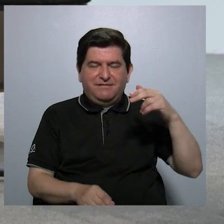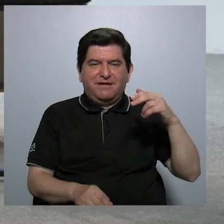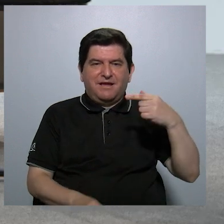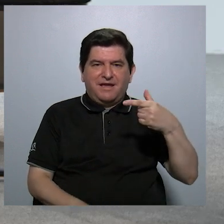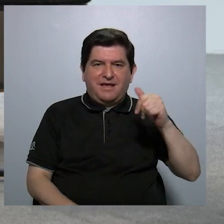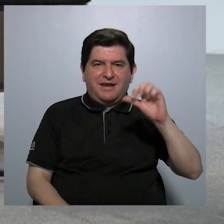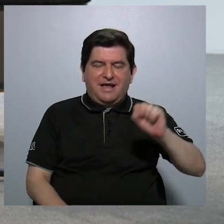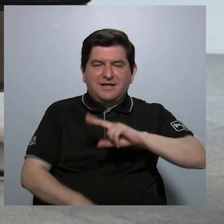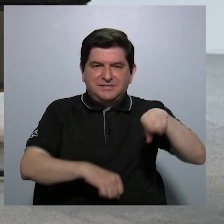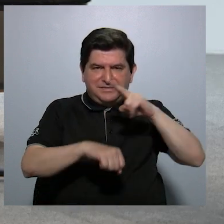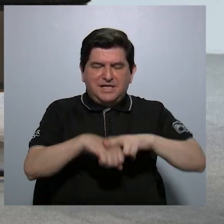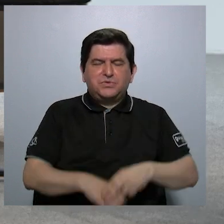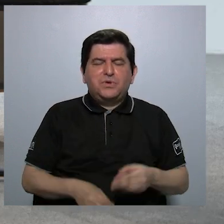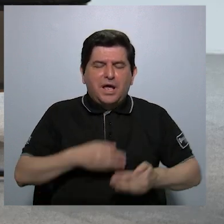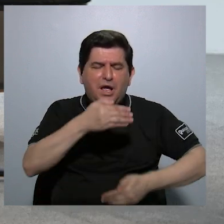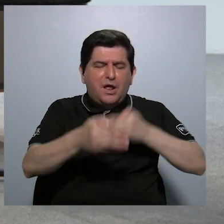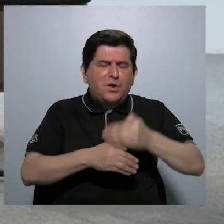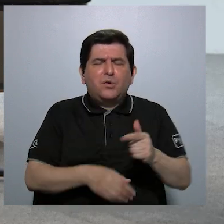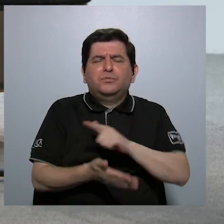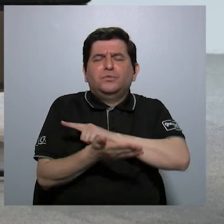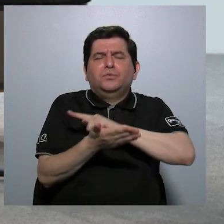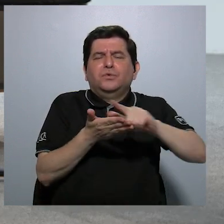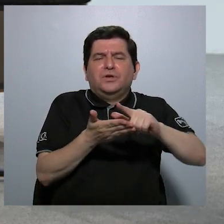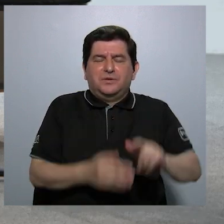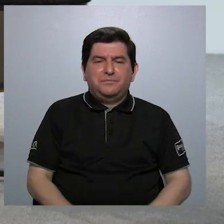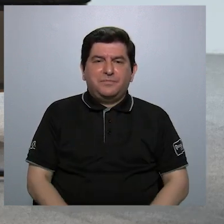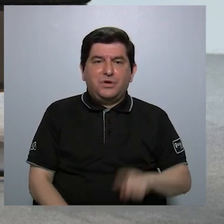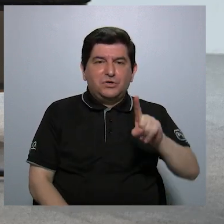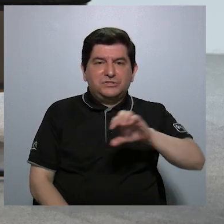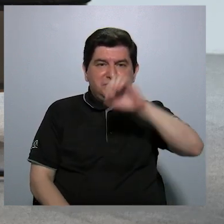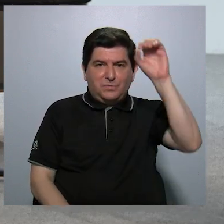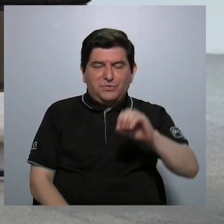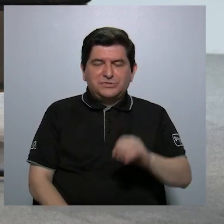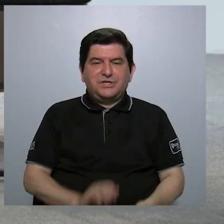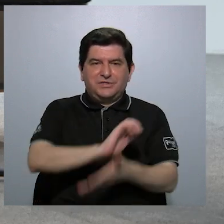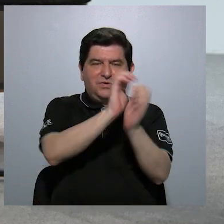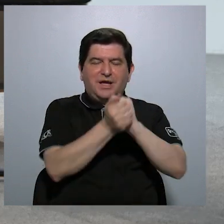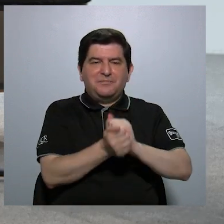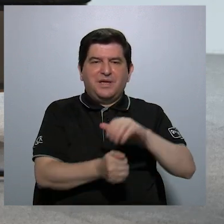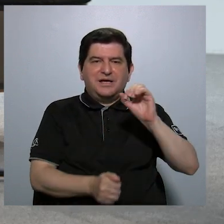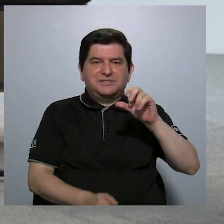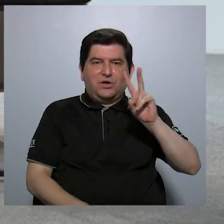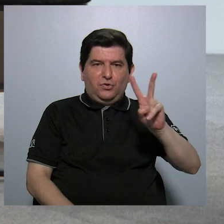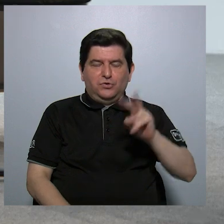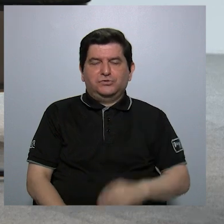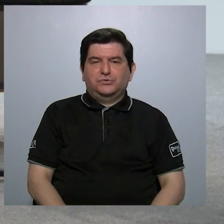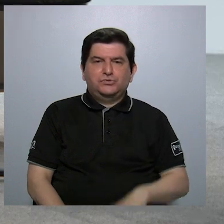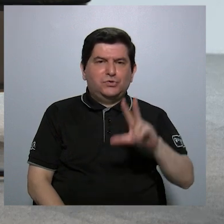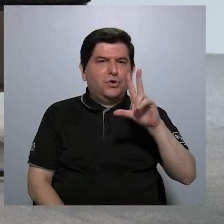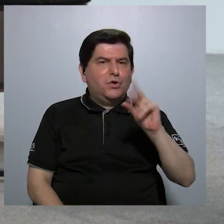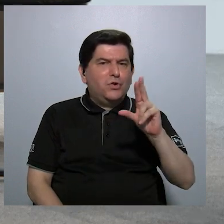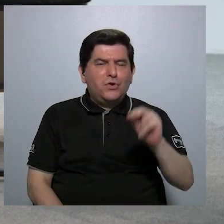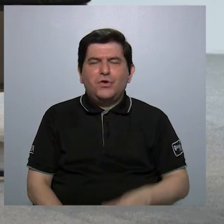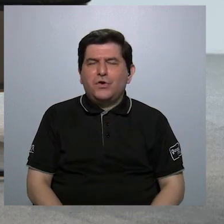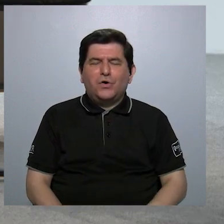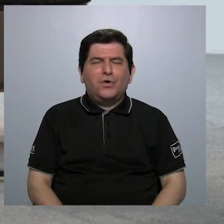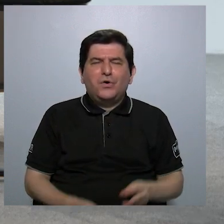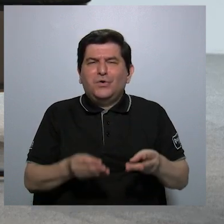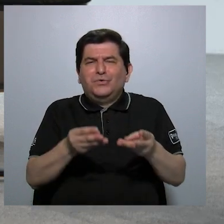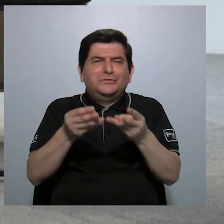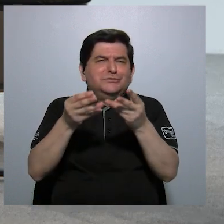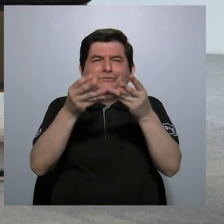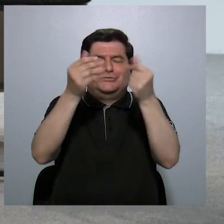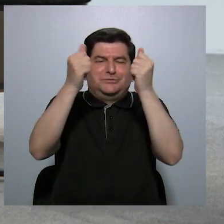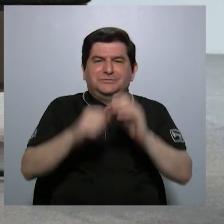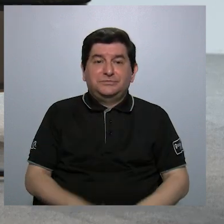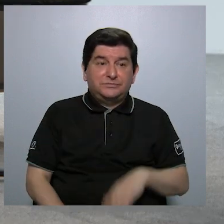tiene una combustión mucho más limpia. Eso quiere decir que se va a convertir 100% en CO2. No vamos a tener gran cantidad de smog,